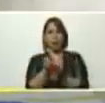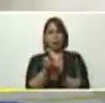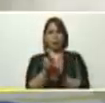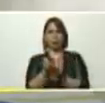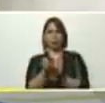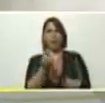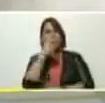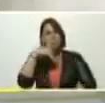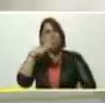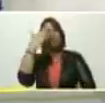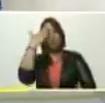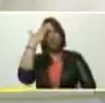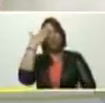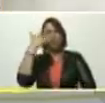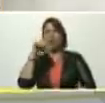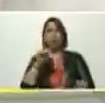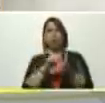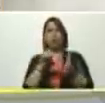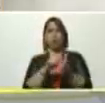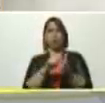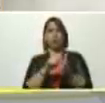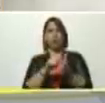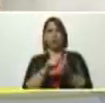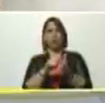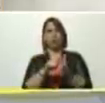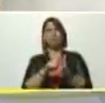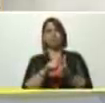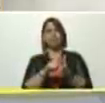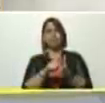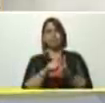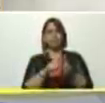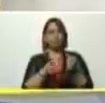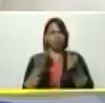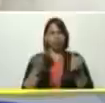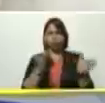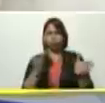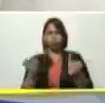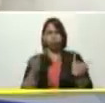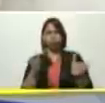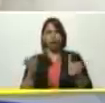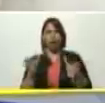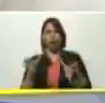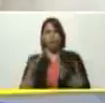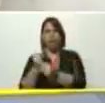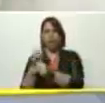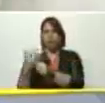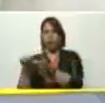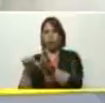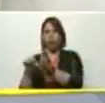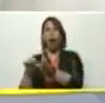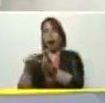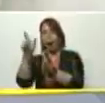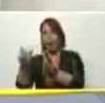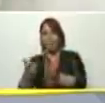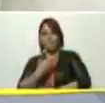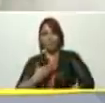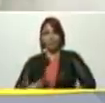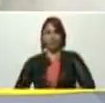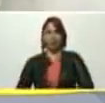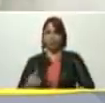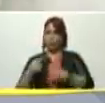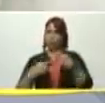El pueblo sabe dónde poner su ojo de confianza. Y le agradezco a todo nuestro pueblo su confianza. Es una de las cosas más bonitas que